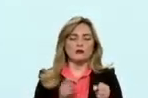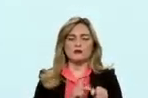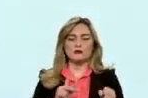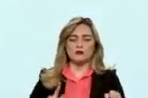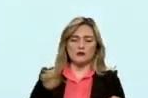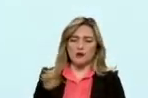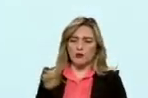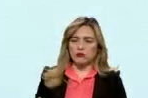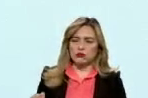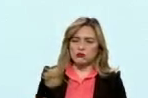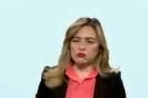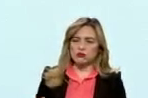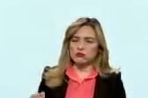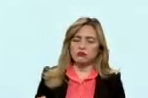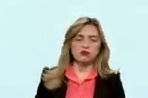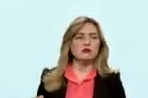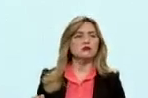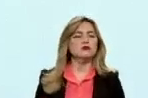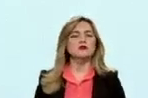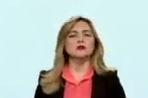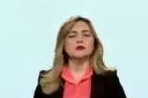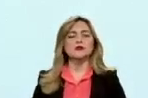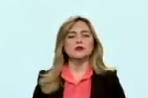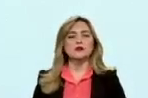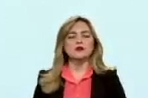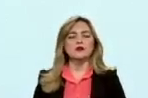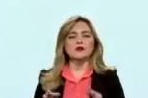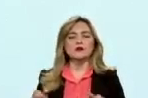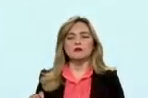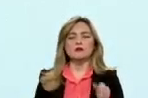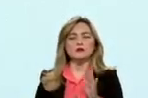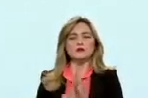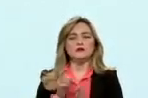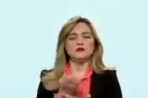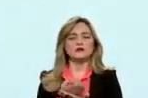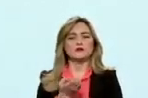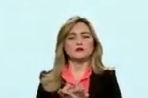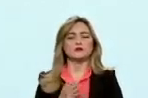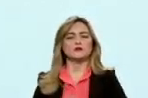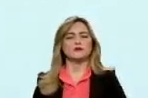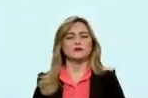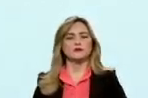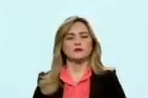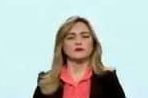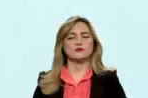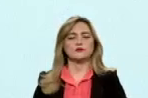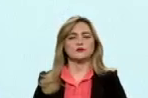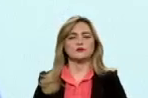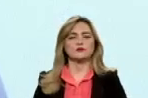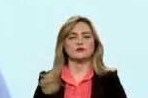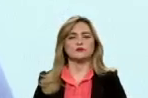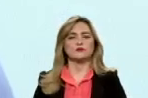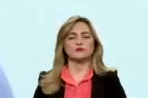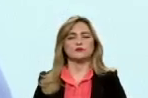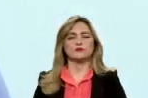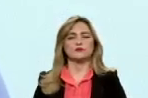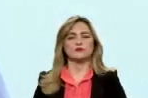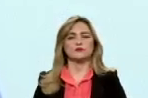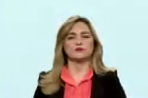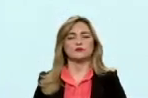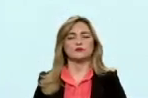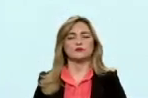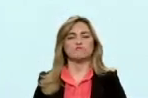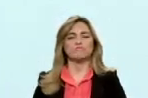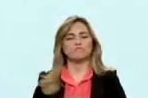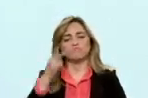particular como esquema o como mecanismo de desarrollo económico es un pensamiento total y completamente anquilosado,